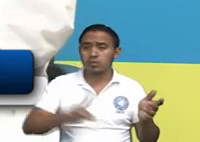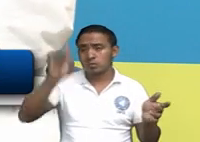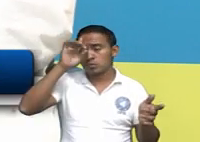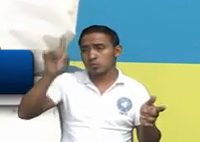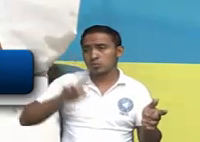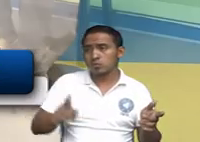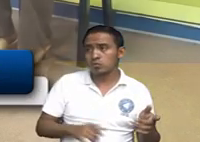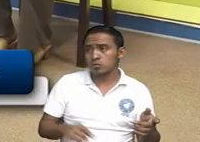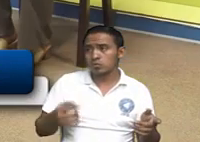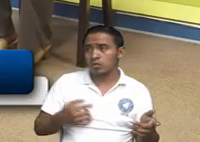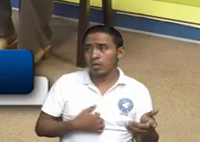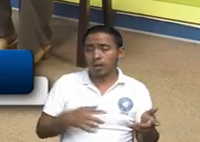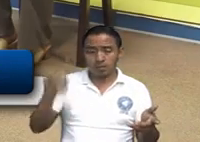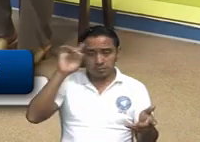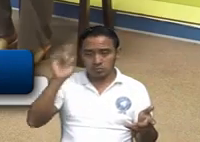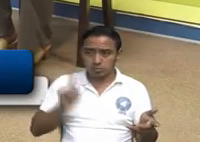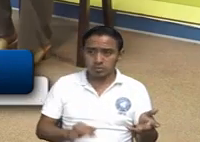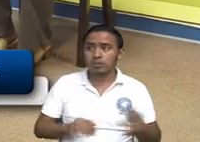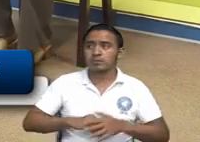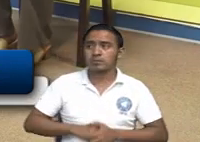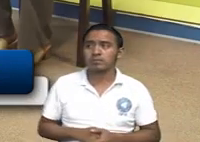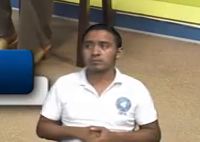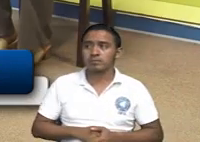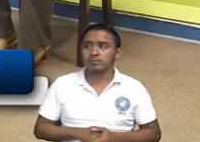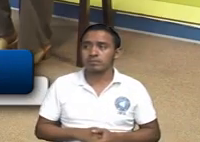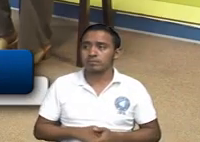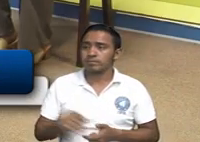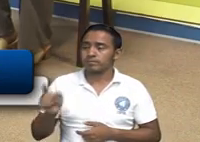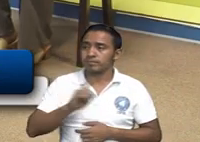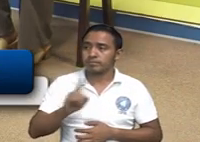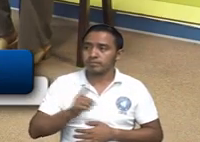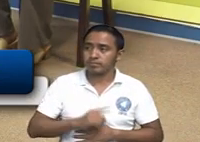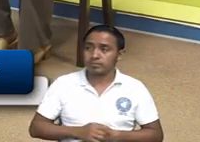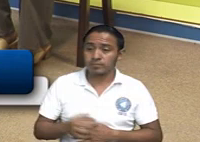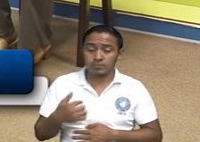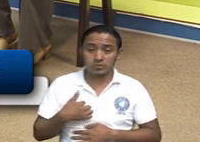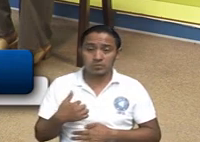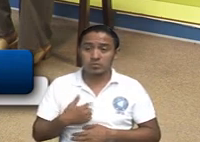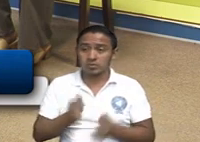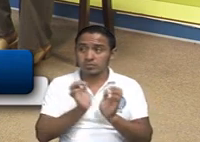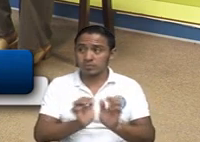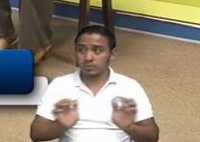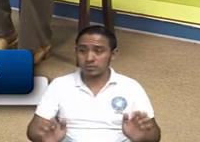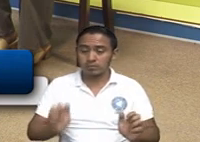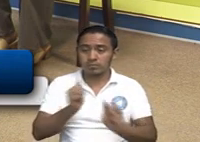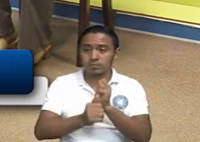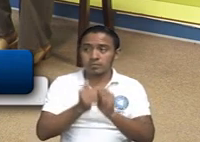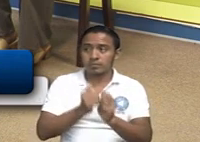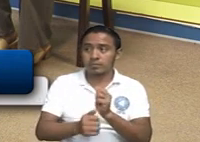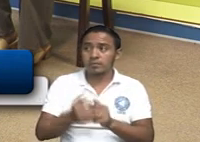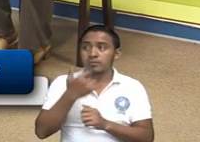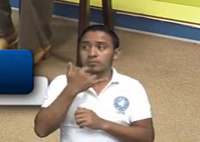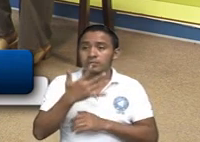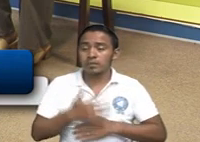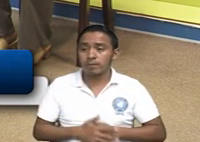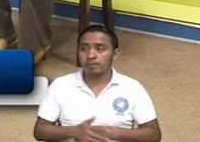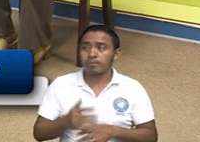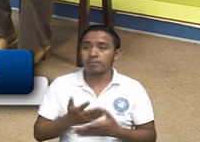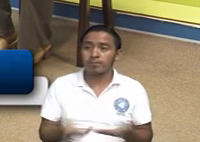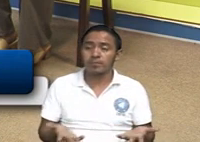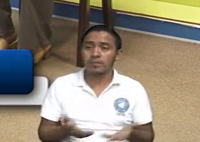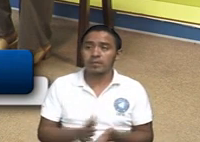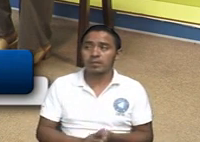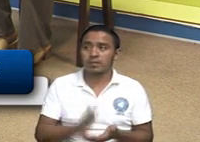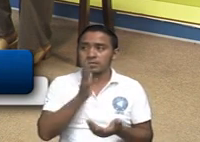qué es lo que estoy haciendo. Sí. Pero no, yo tengo niños que han pasado traumas por estar... Aparte de que eso es